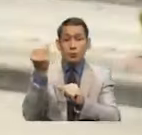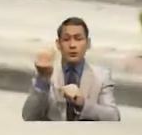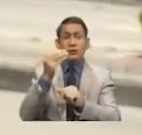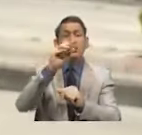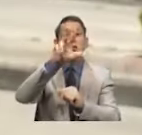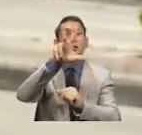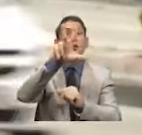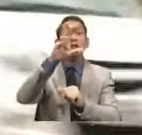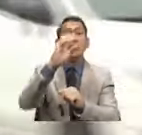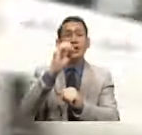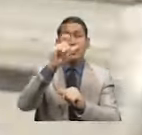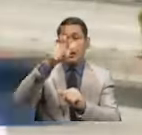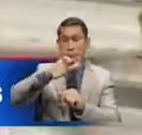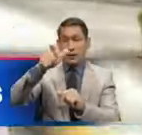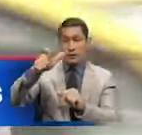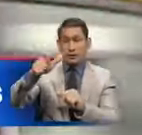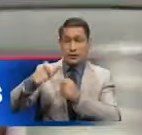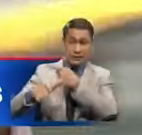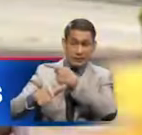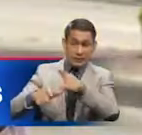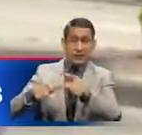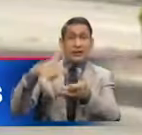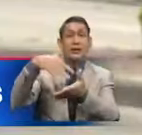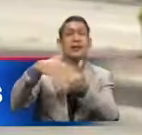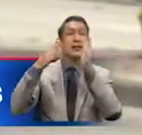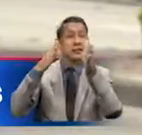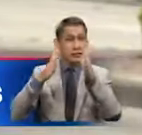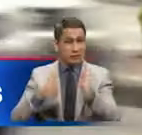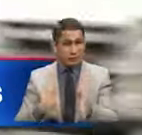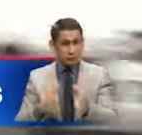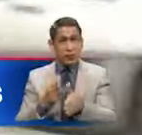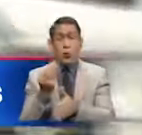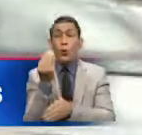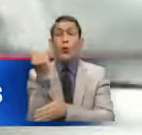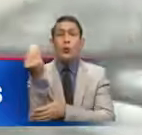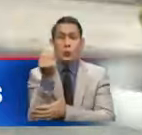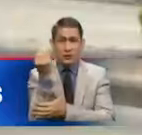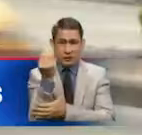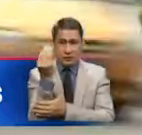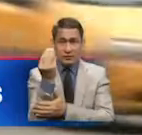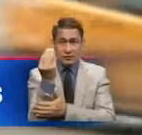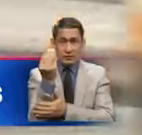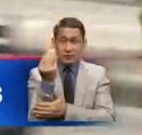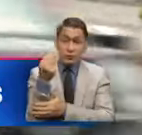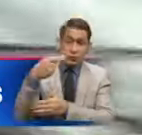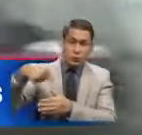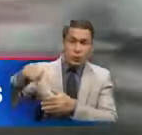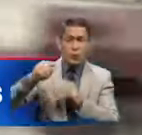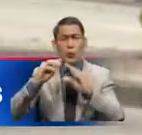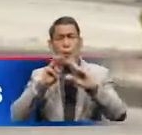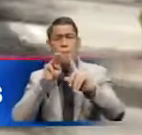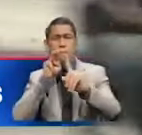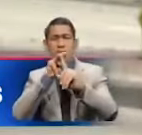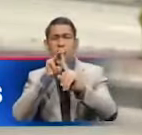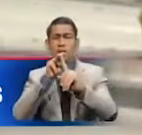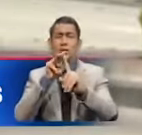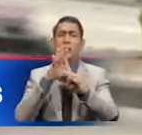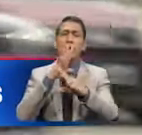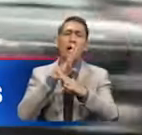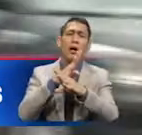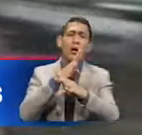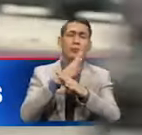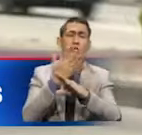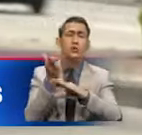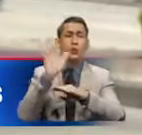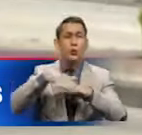de 30 personas, presuntamente más de 30 adolescentes, y allí se vanagloriaban sobre cómo poco a poco